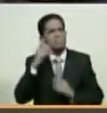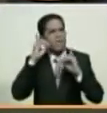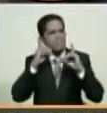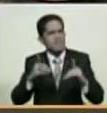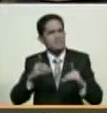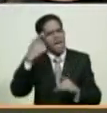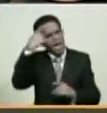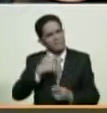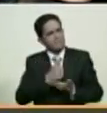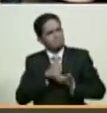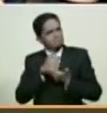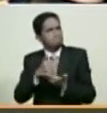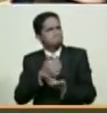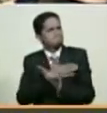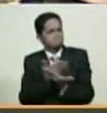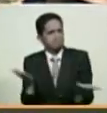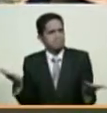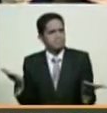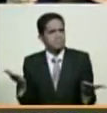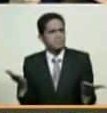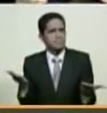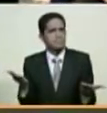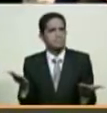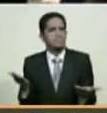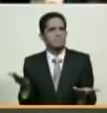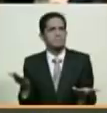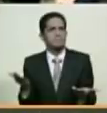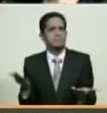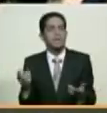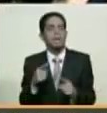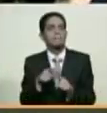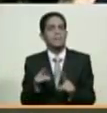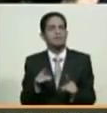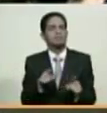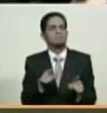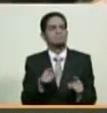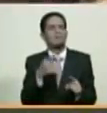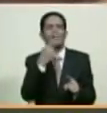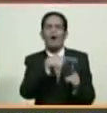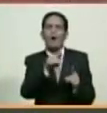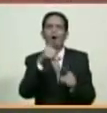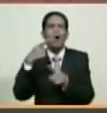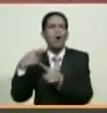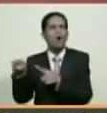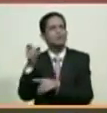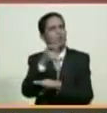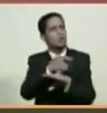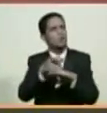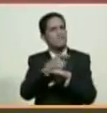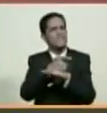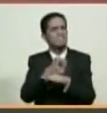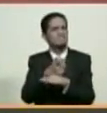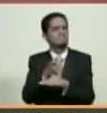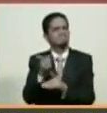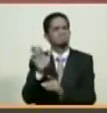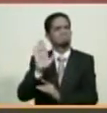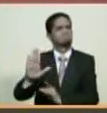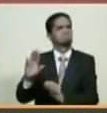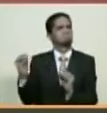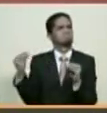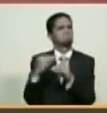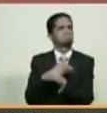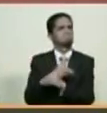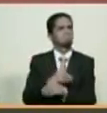gente solidaria, gente generosa. Pero así no son el gobierno de Colombia, ni el de Perú, ni el de Ecuador. ¿Qué